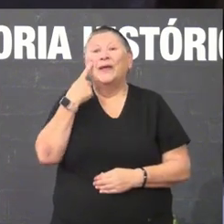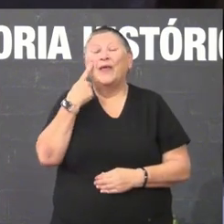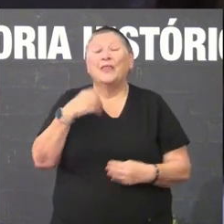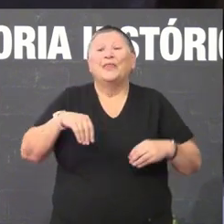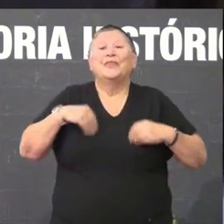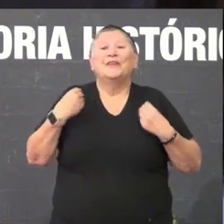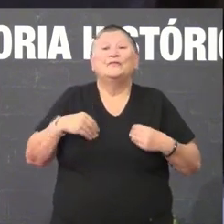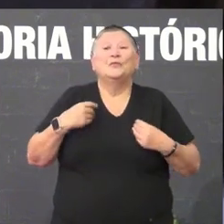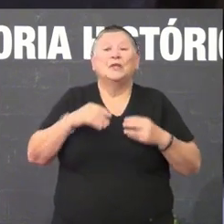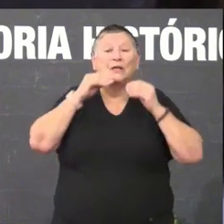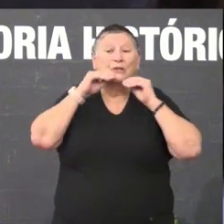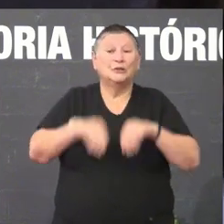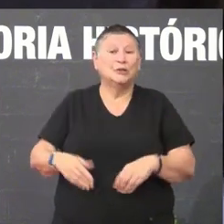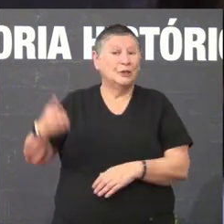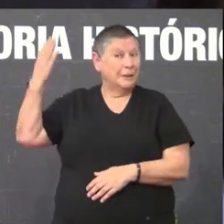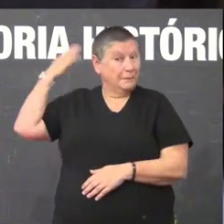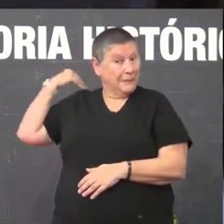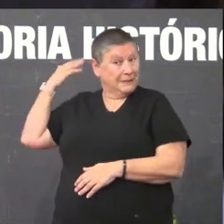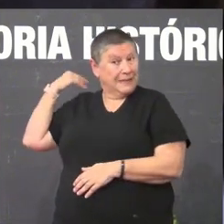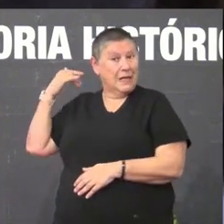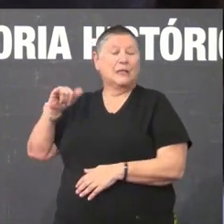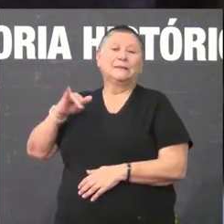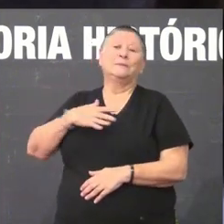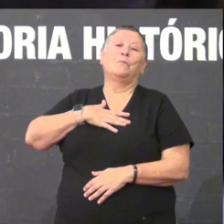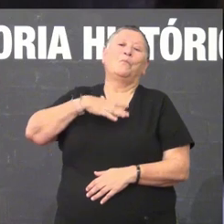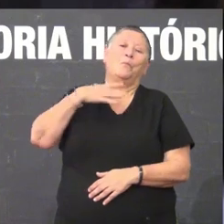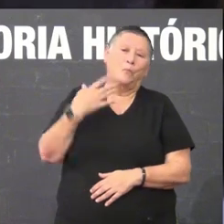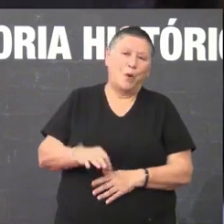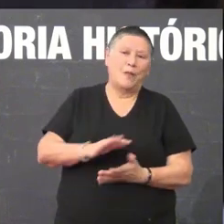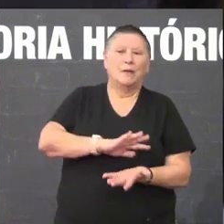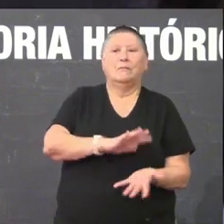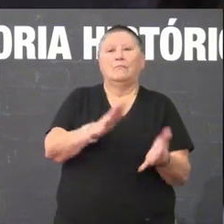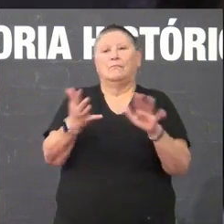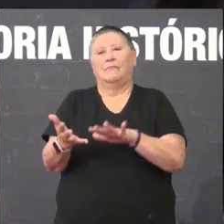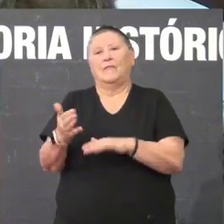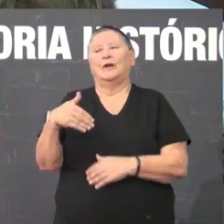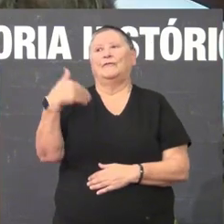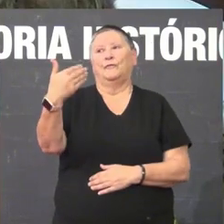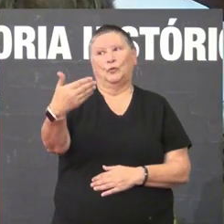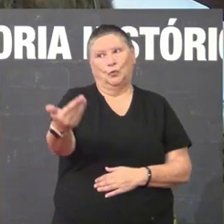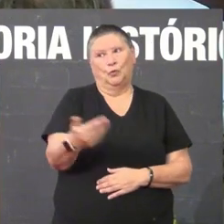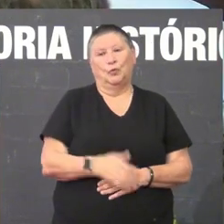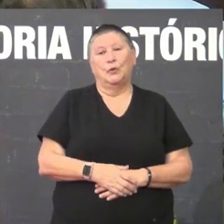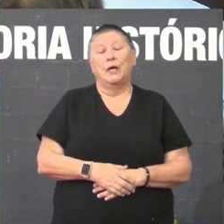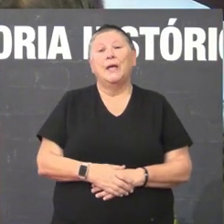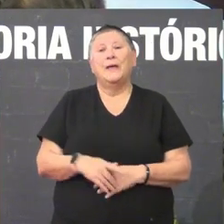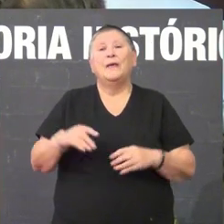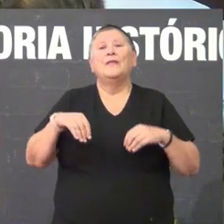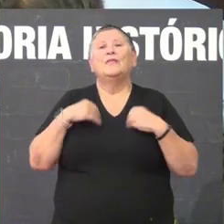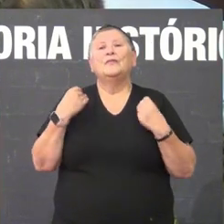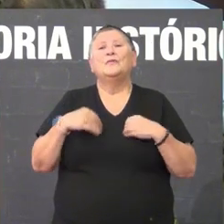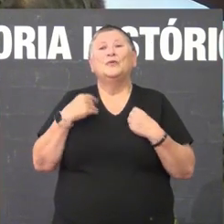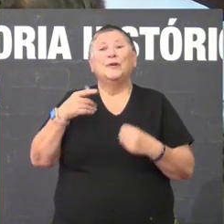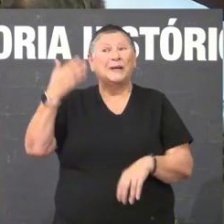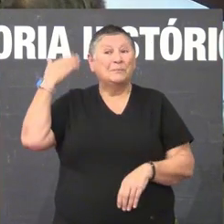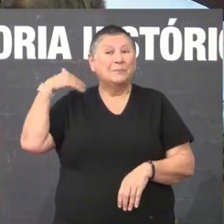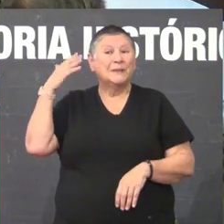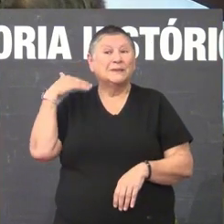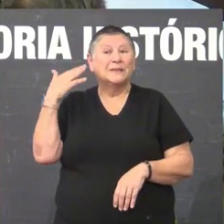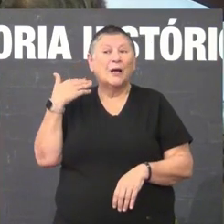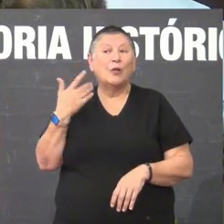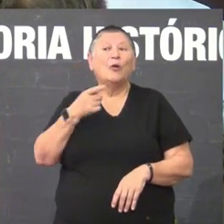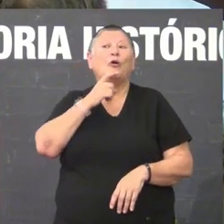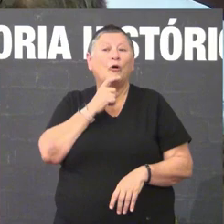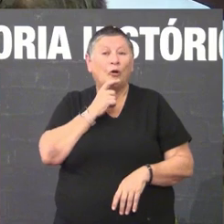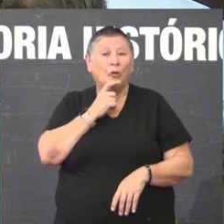poder transformar el futuro y para eso para poder disputar ese relato sobre el pasado y